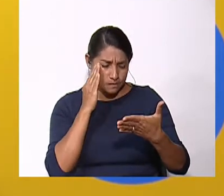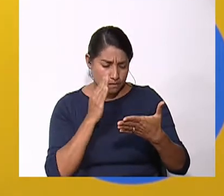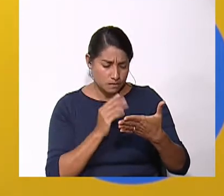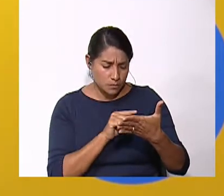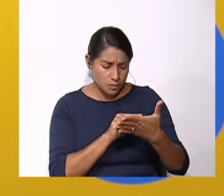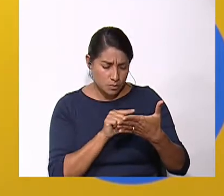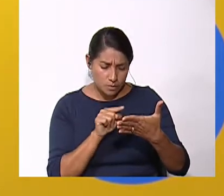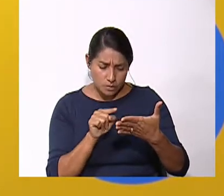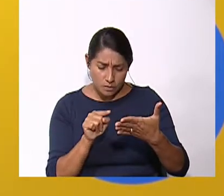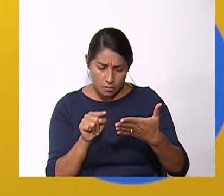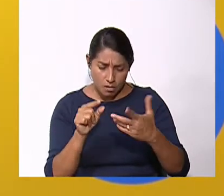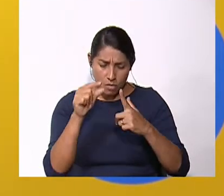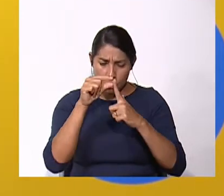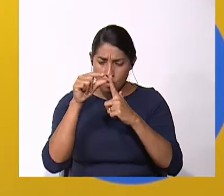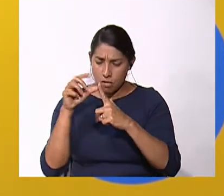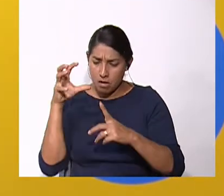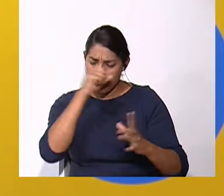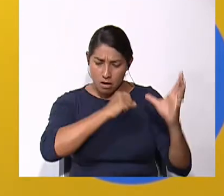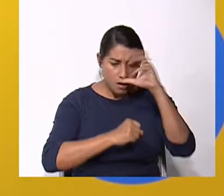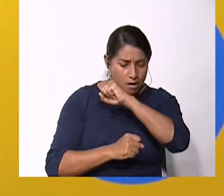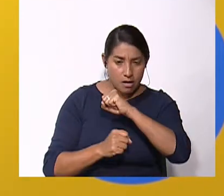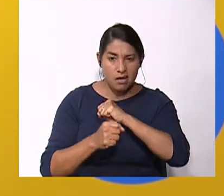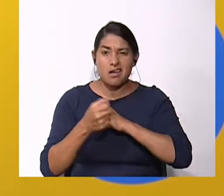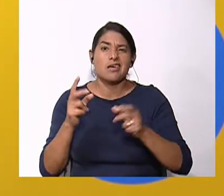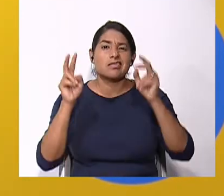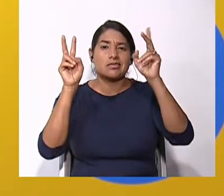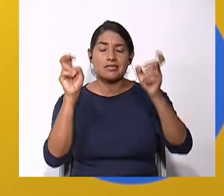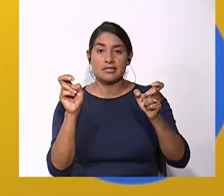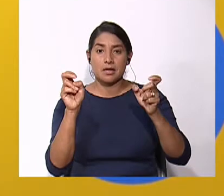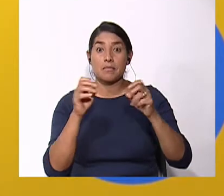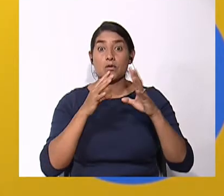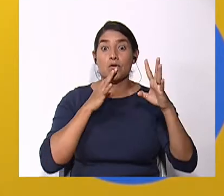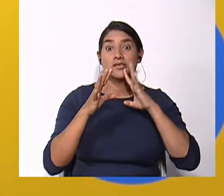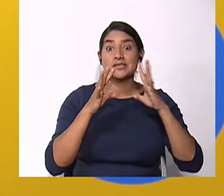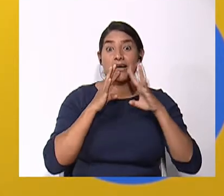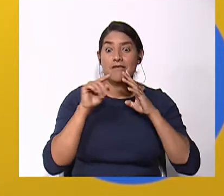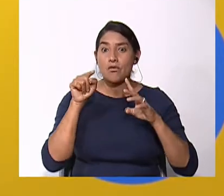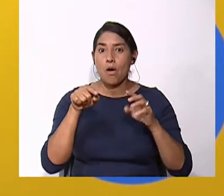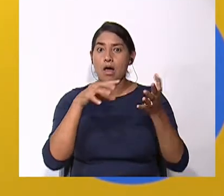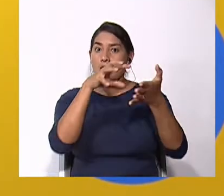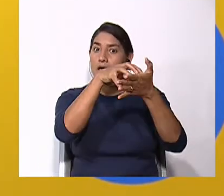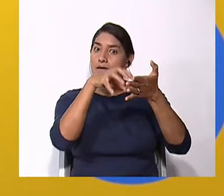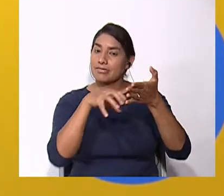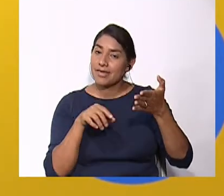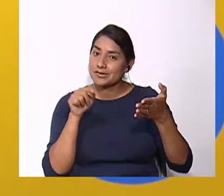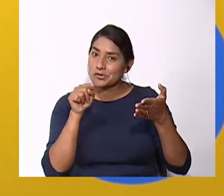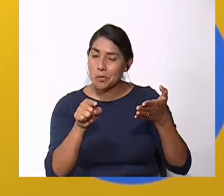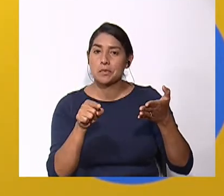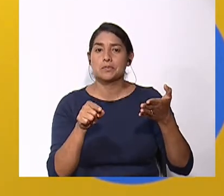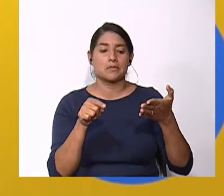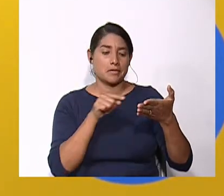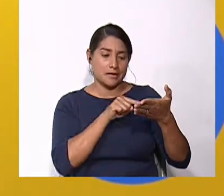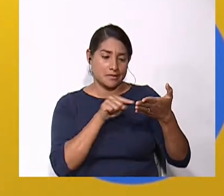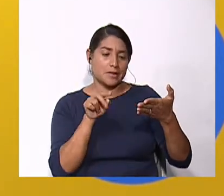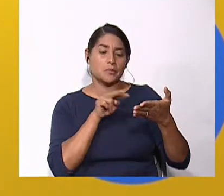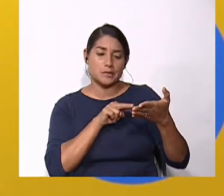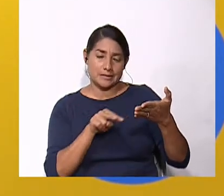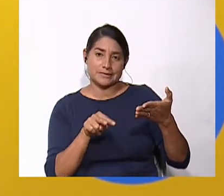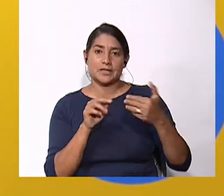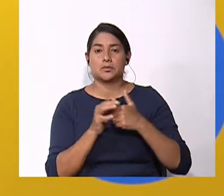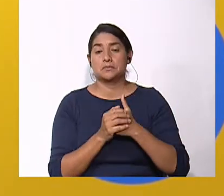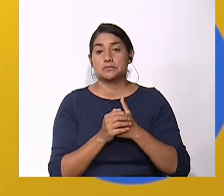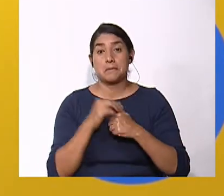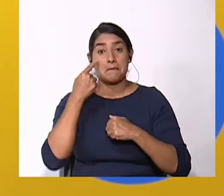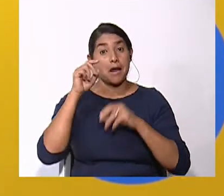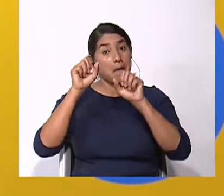concentrarnos para darnos cuenta de qué tema nos está hablando ese texto que estamos leyendo,